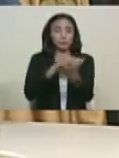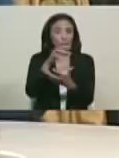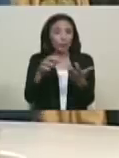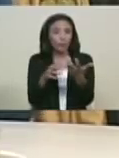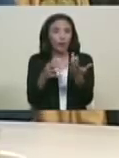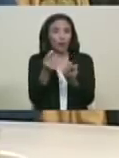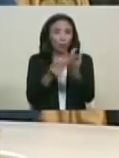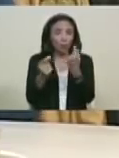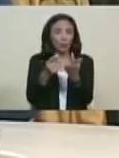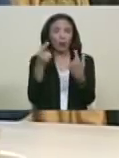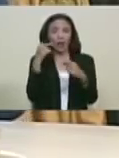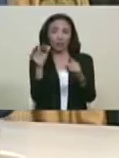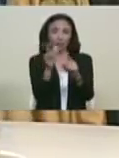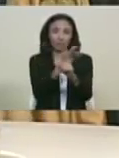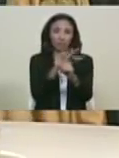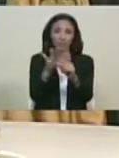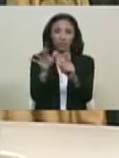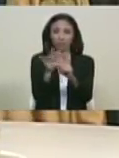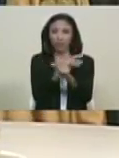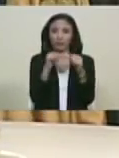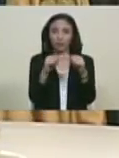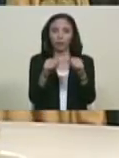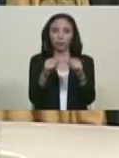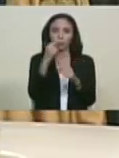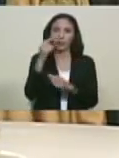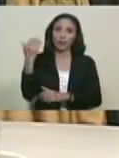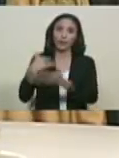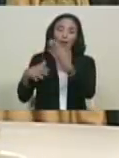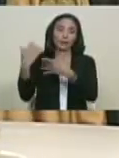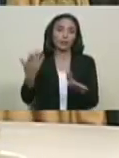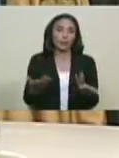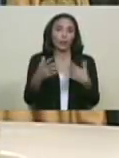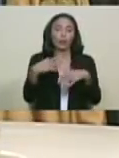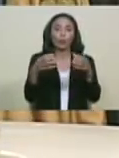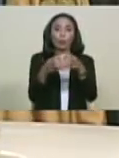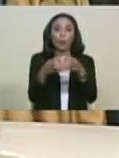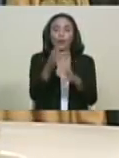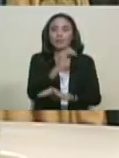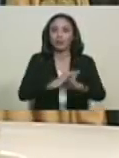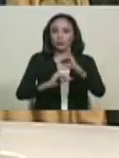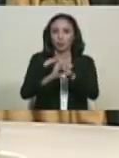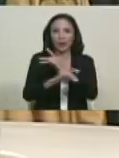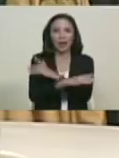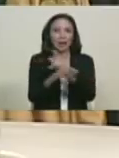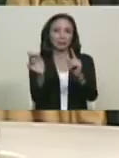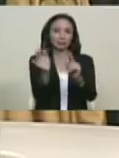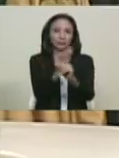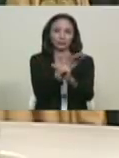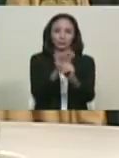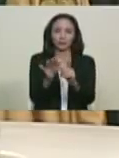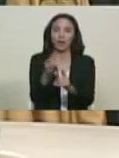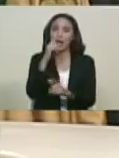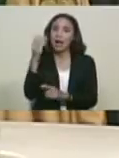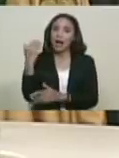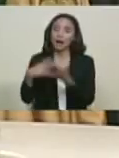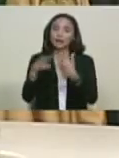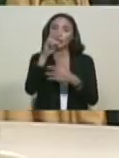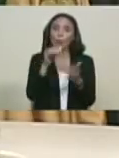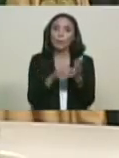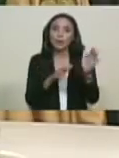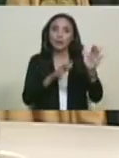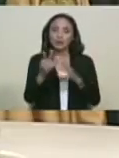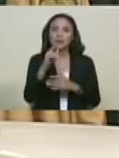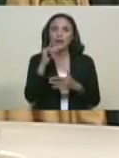instalado anunciado del fondo monetario internacional porque ya desde el año 2013 en todos los